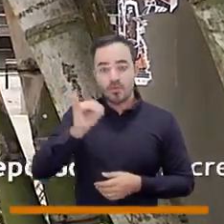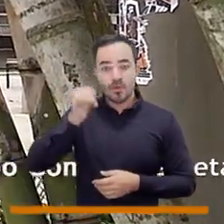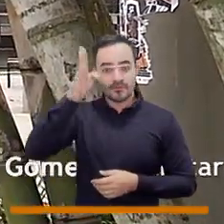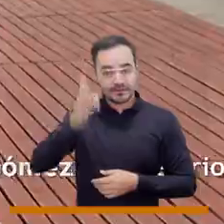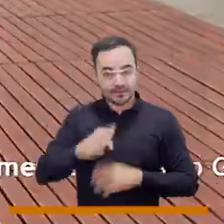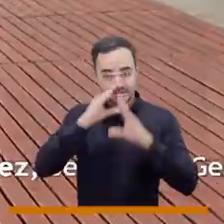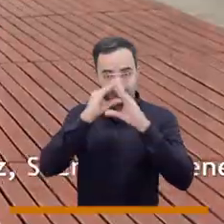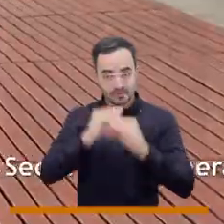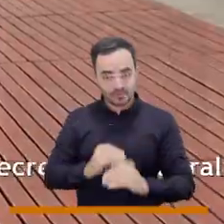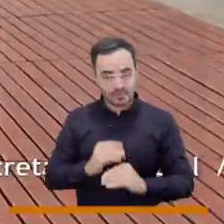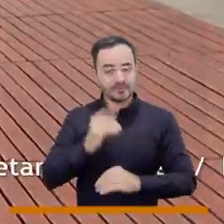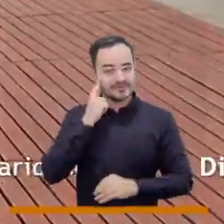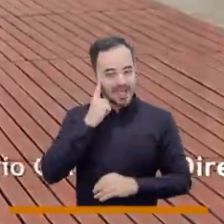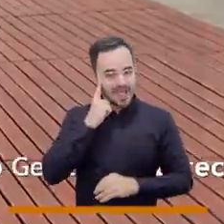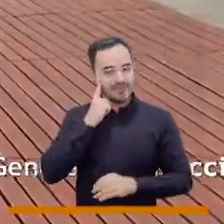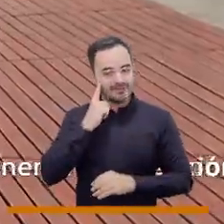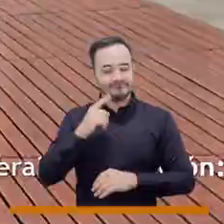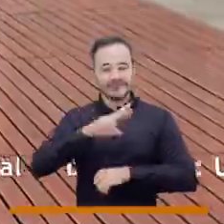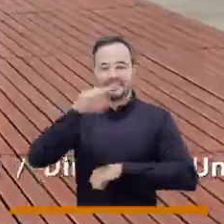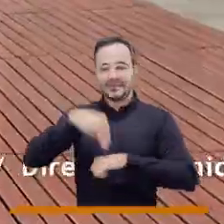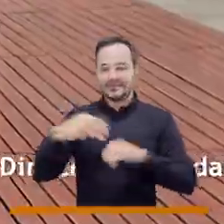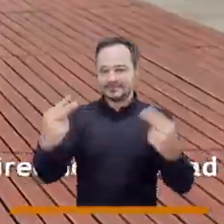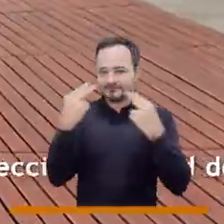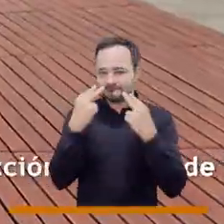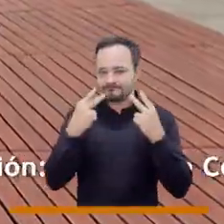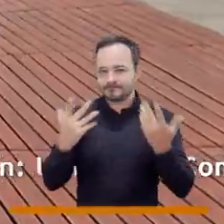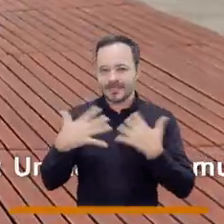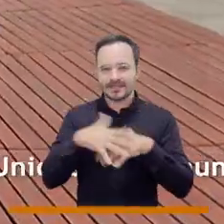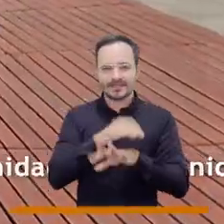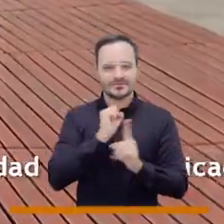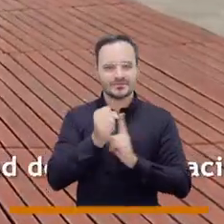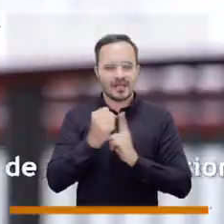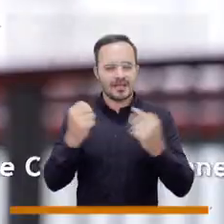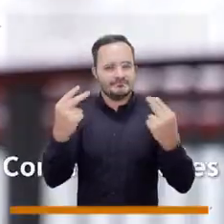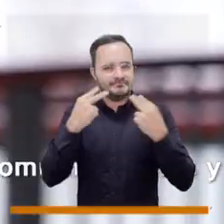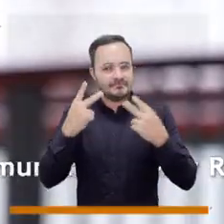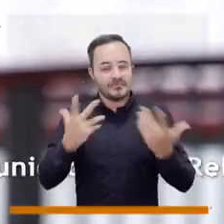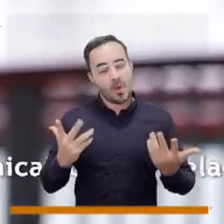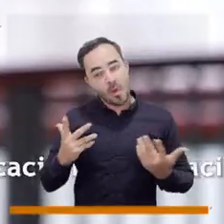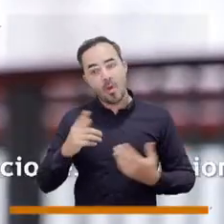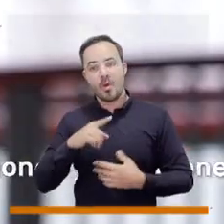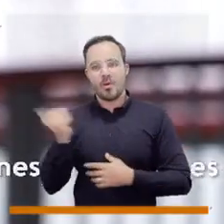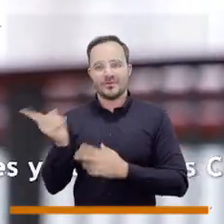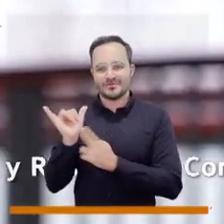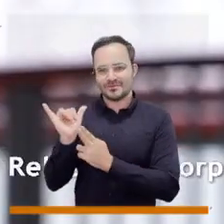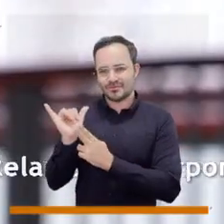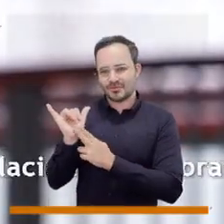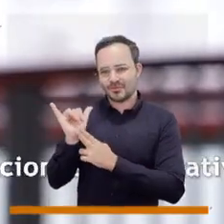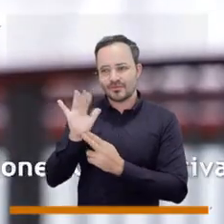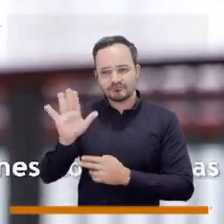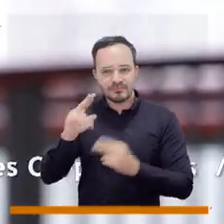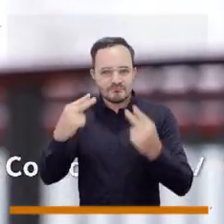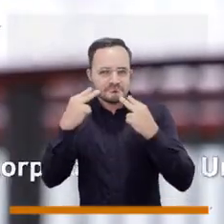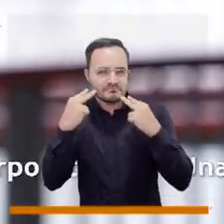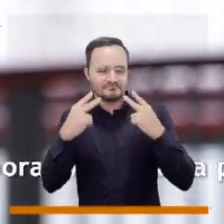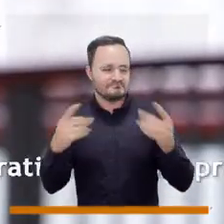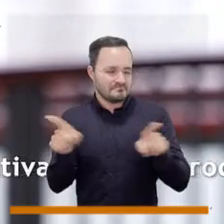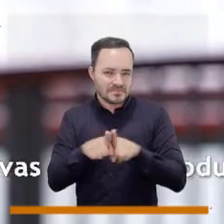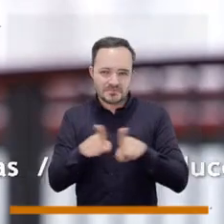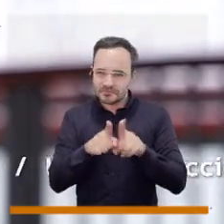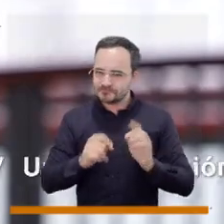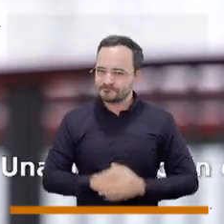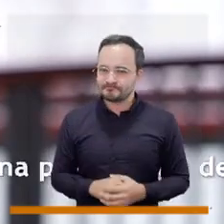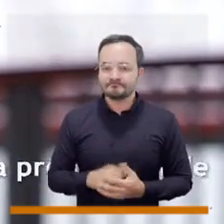noche, recuerden, televidentes, tenemos siempre una cita a través de Telemedellín, en las redes sociales y el canal de YouTube